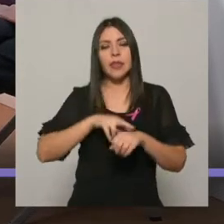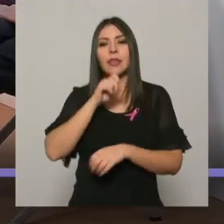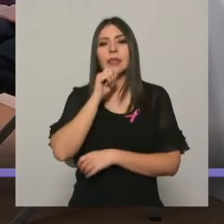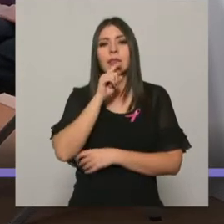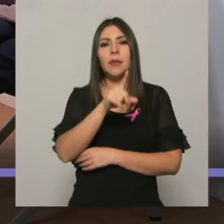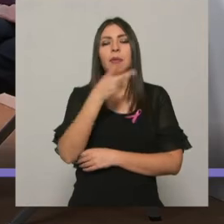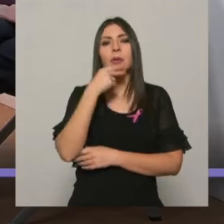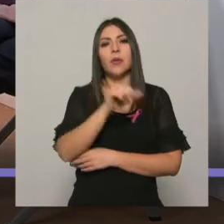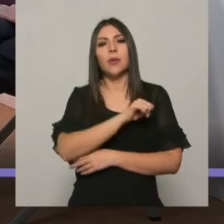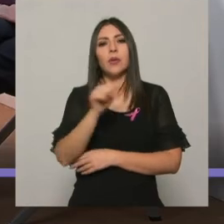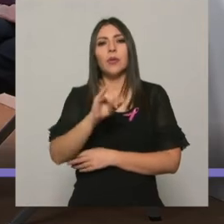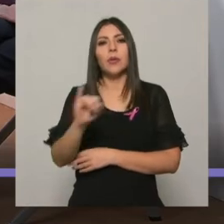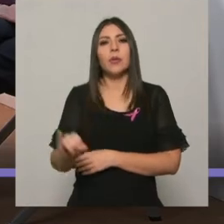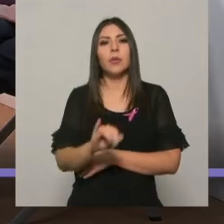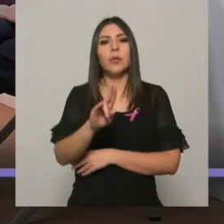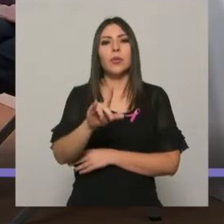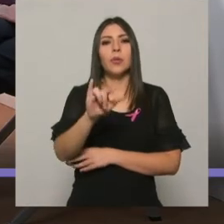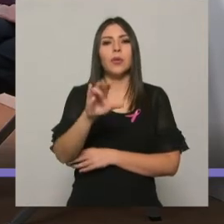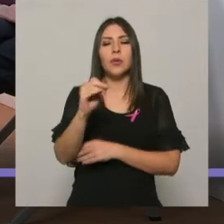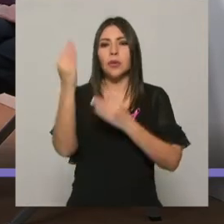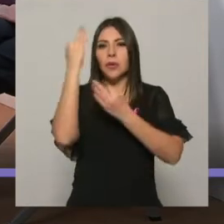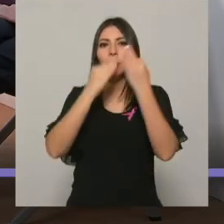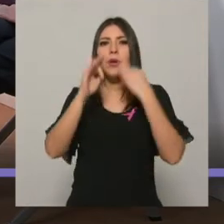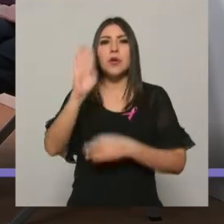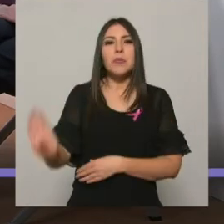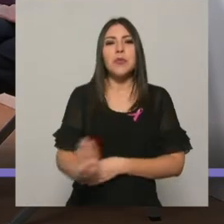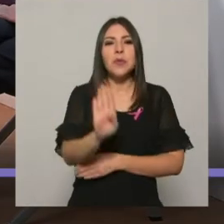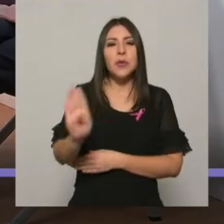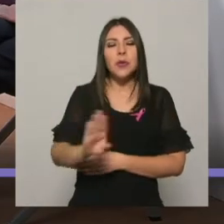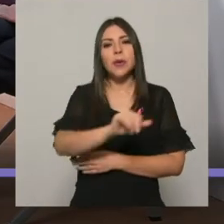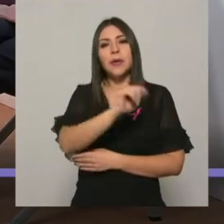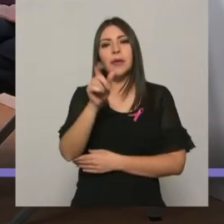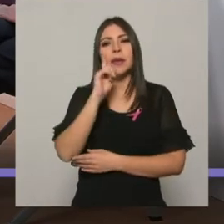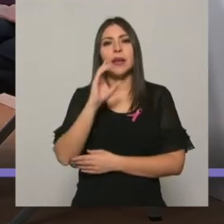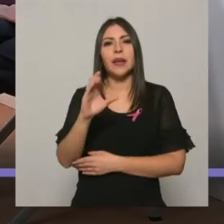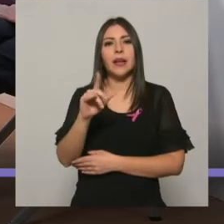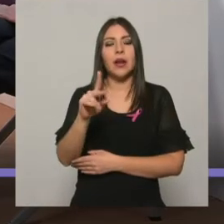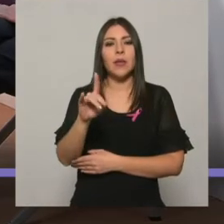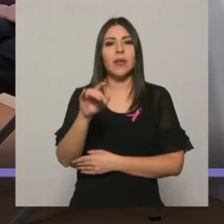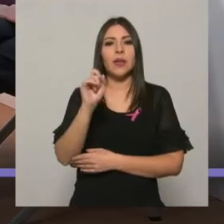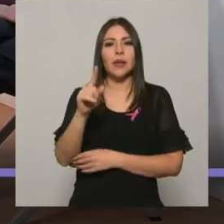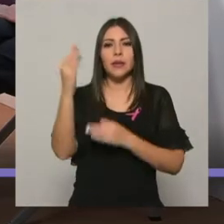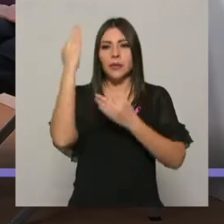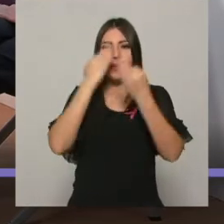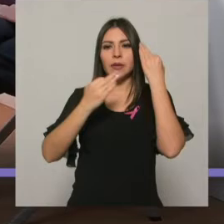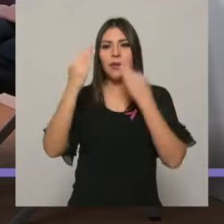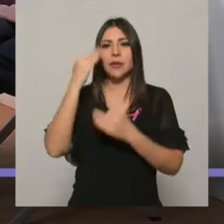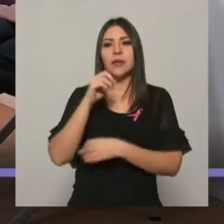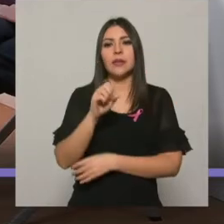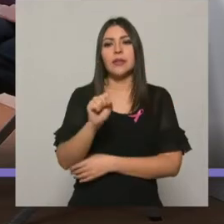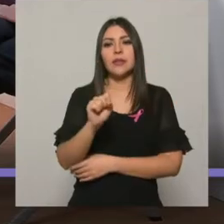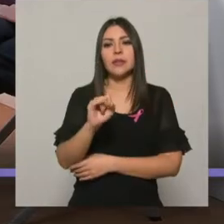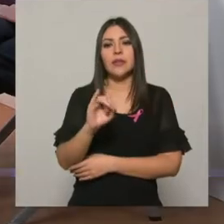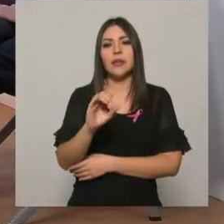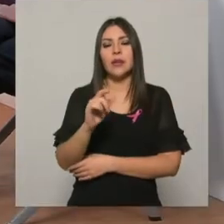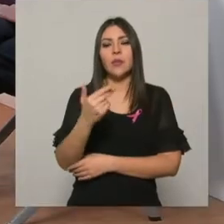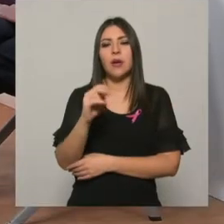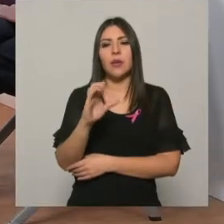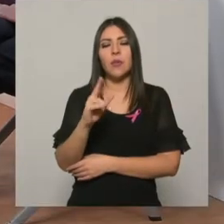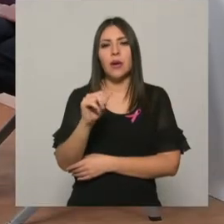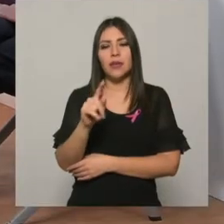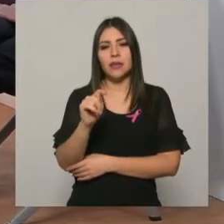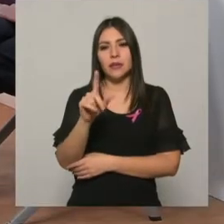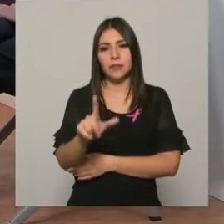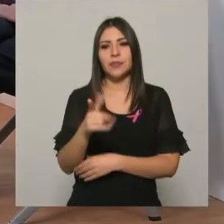que interpretó a la bruja Clementina, y también a Claudia Pastrana, que interpretó a Cihuacóatl. No se vaya, vamos a hacer